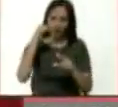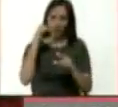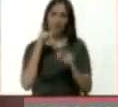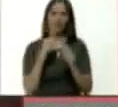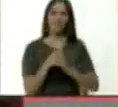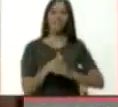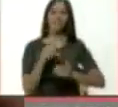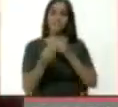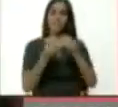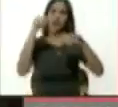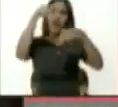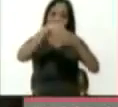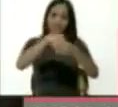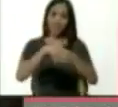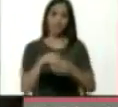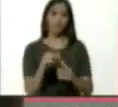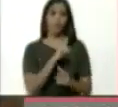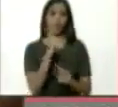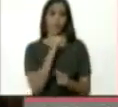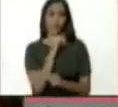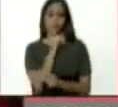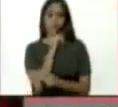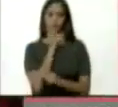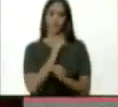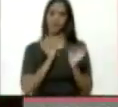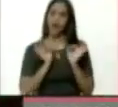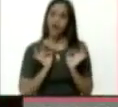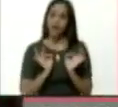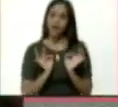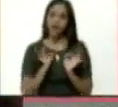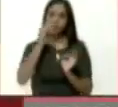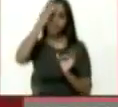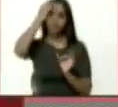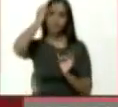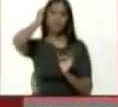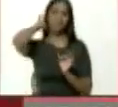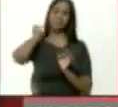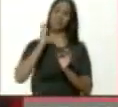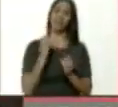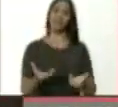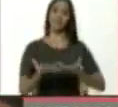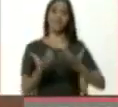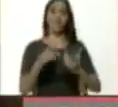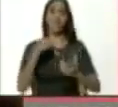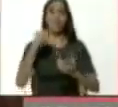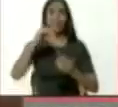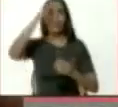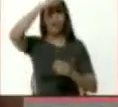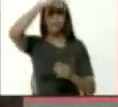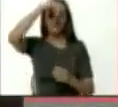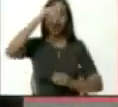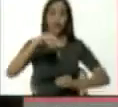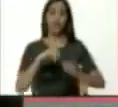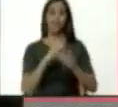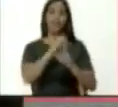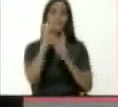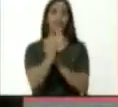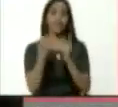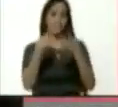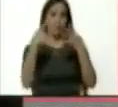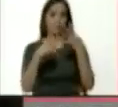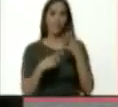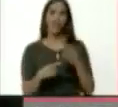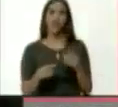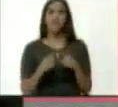están operando allí. De eso no se habla. Se habla de que se incendió el Amazonas, se habla que se está incendiando el Amazonas, que el medio ambiente y todo lo demás. Pero ¿qué